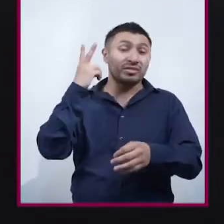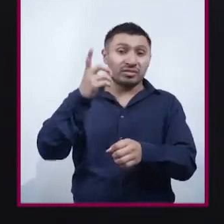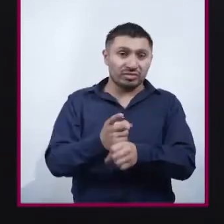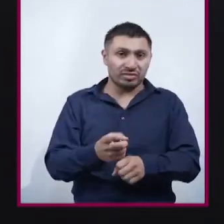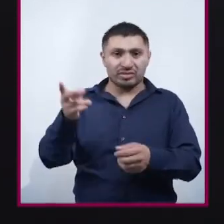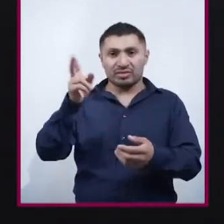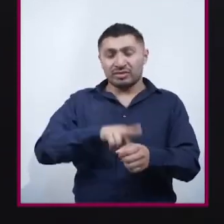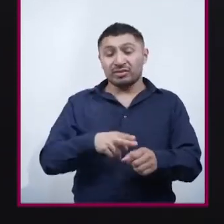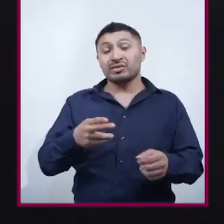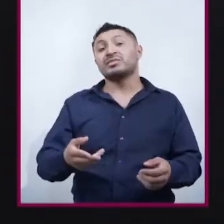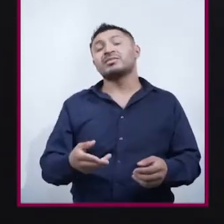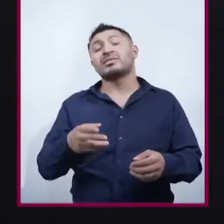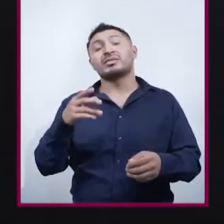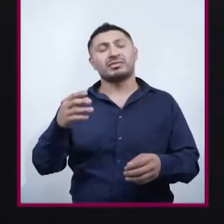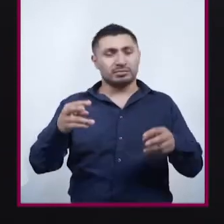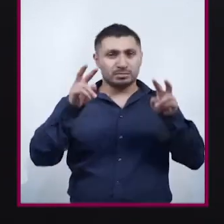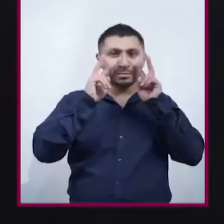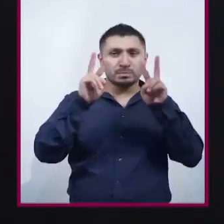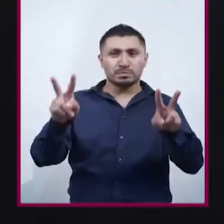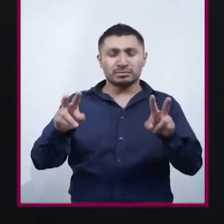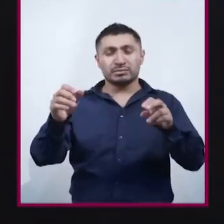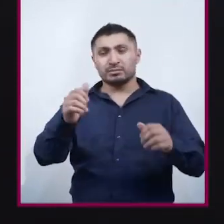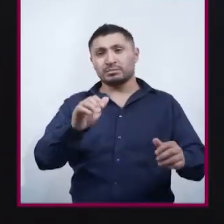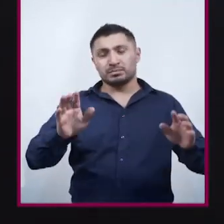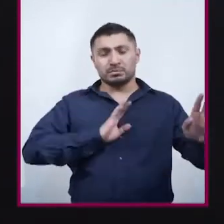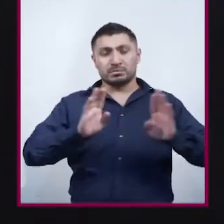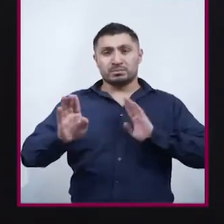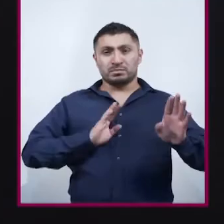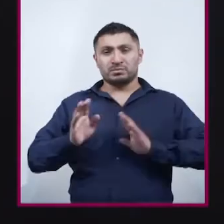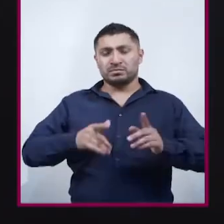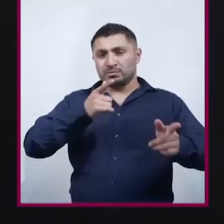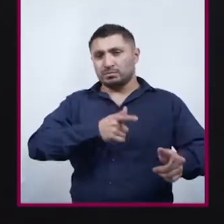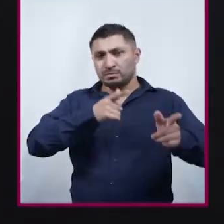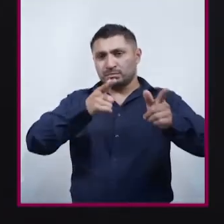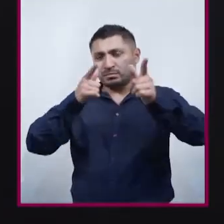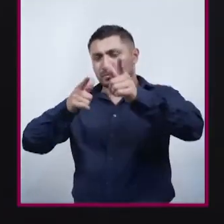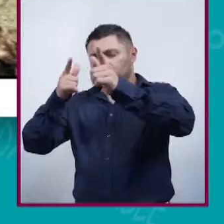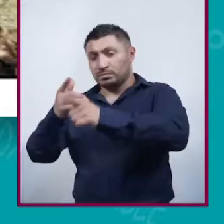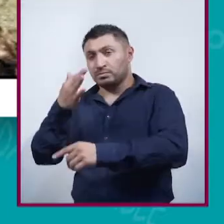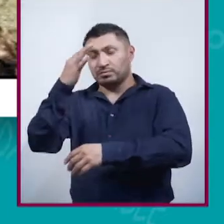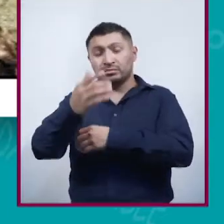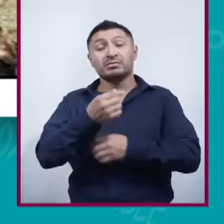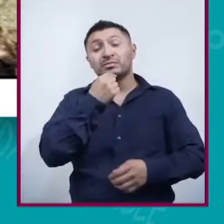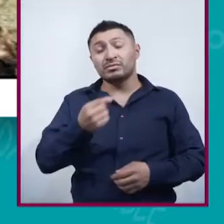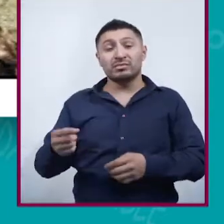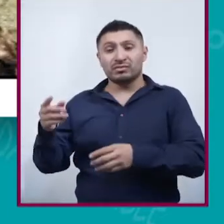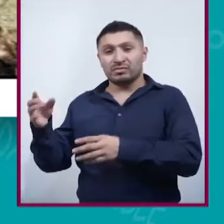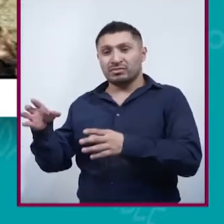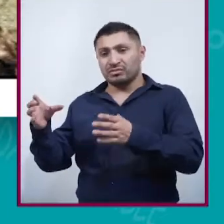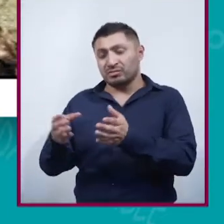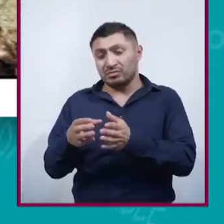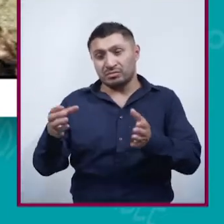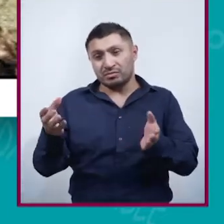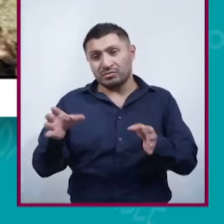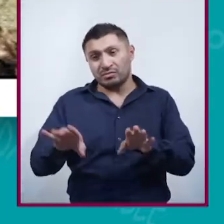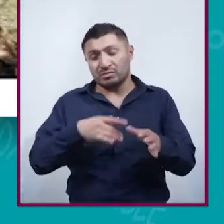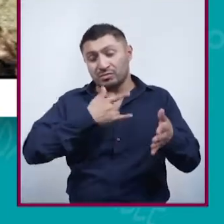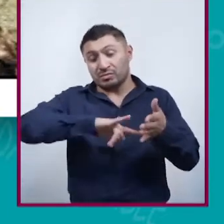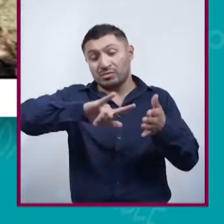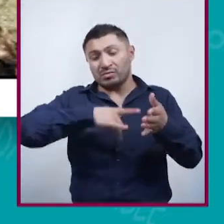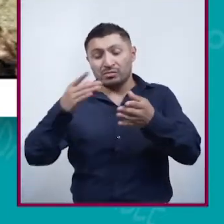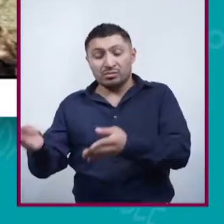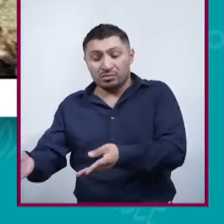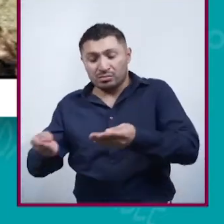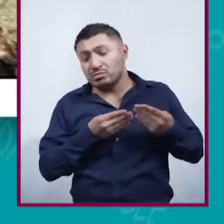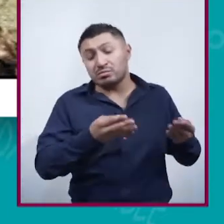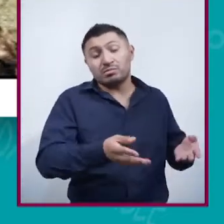Kuwait, observó cómo un grupo de soldados iraquíes asesinaron a 50 niños, se llevaron las incubadoras y dejaron a los bebés